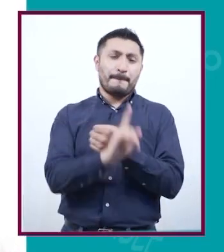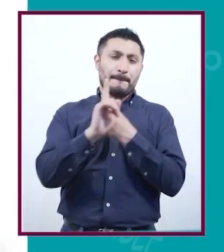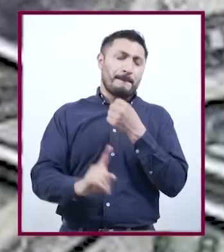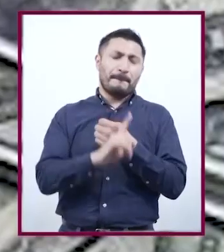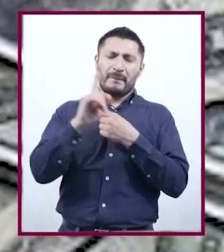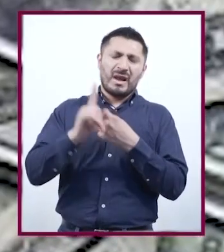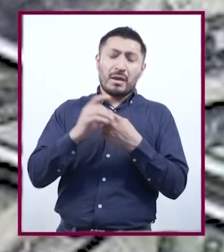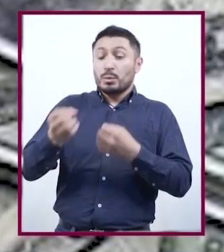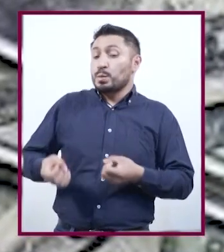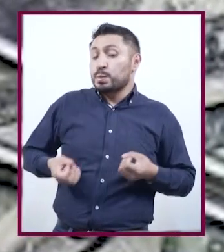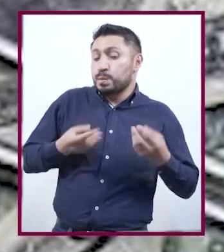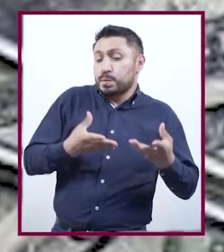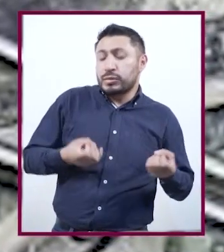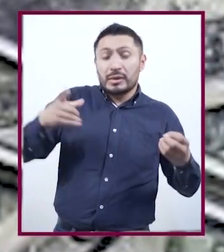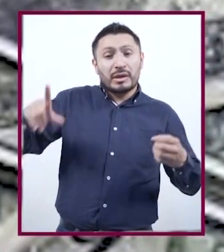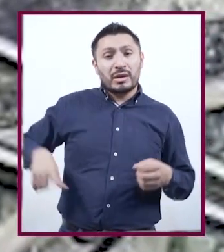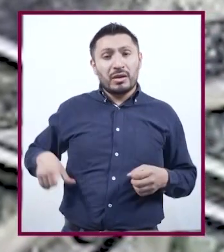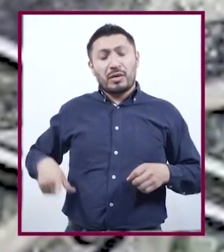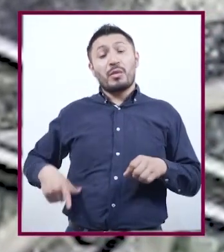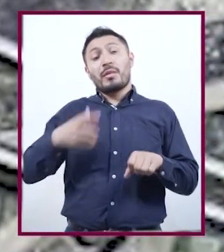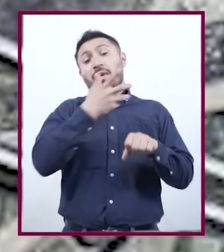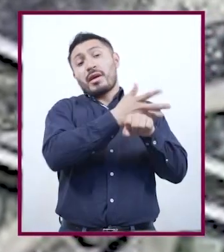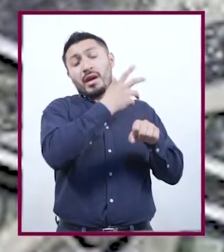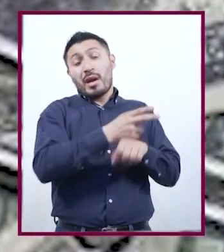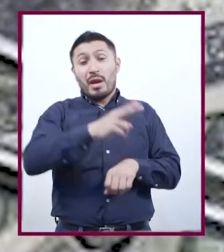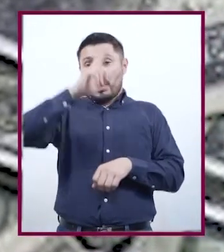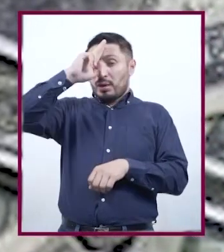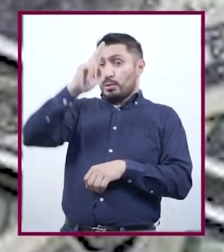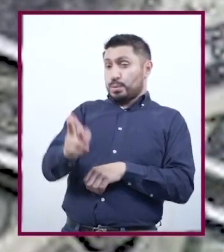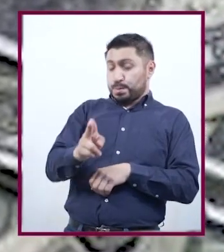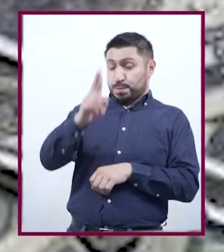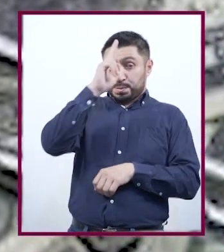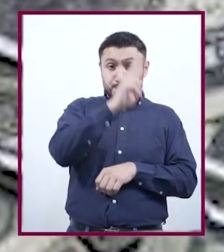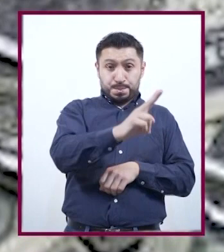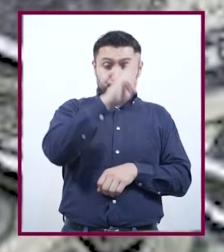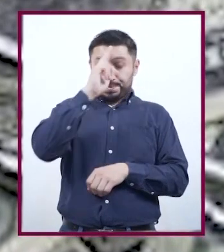cola, tuvo problemas de abastecimiento cuando el gobierno